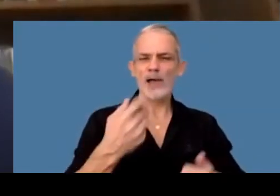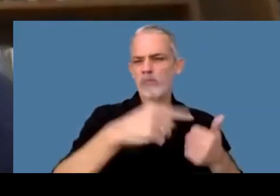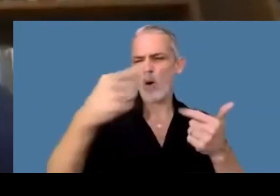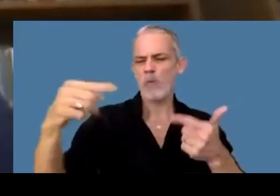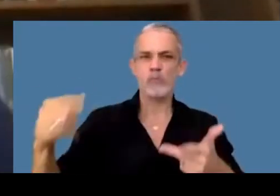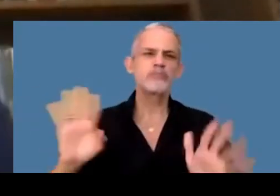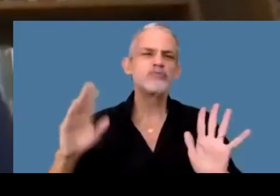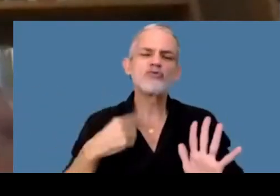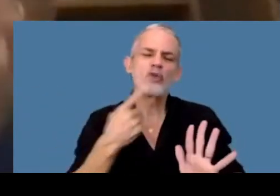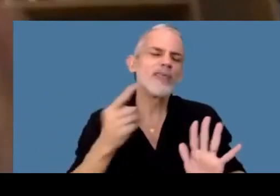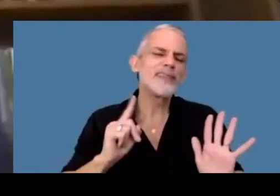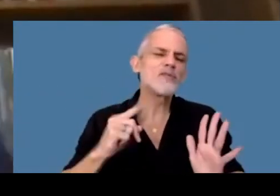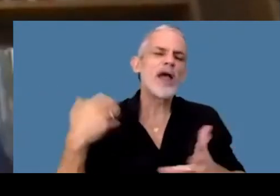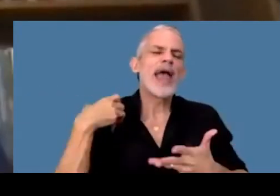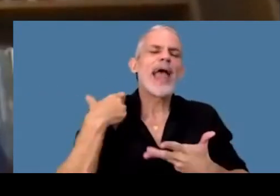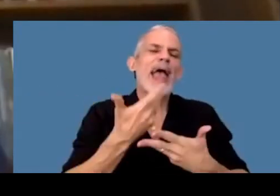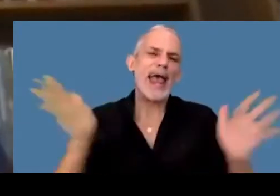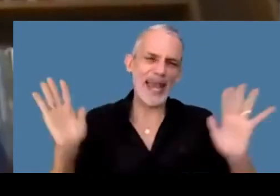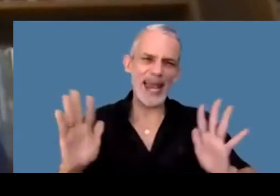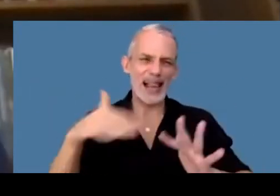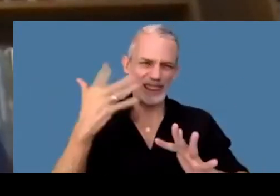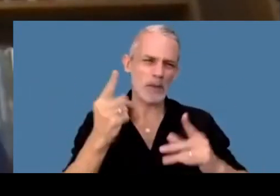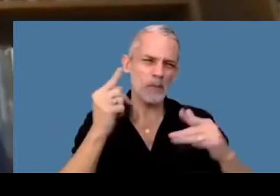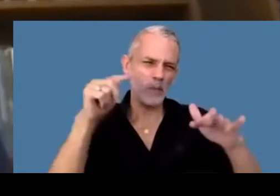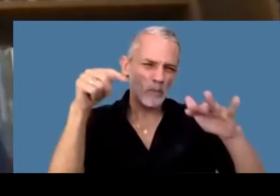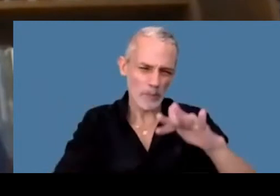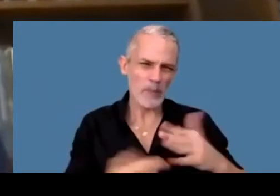trazando pinceladas gruesas. Después podemos hilar más finito.